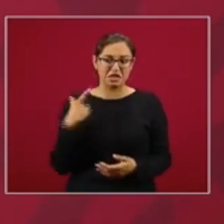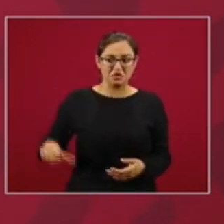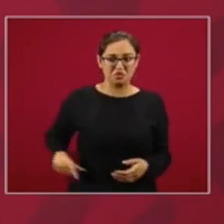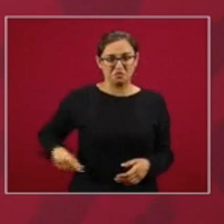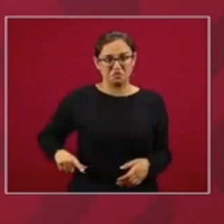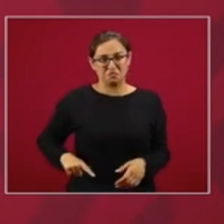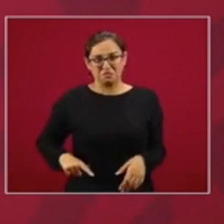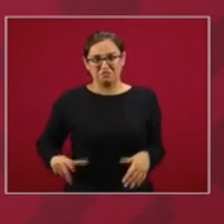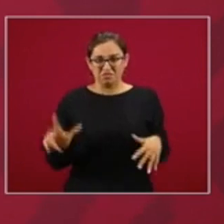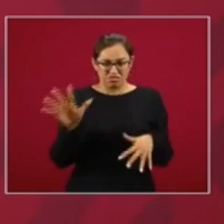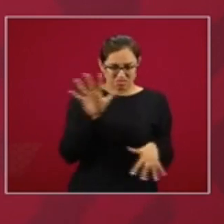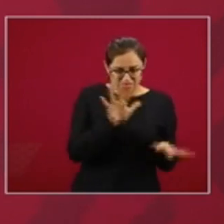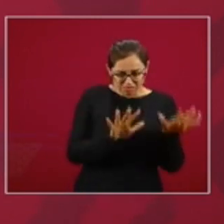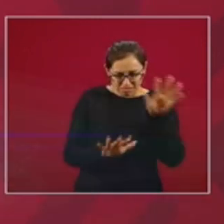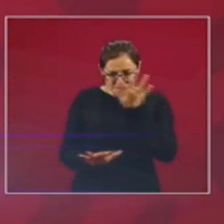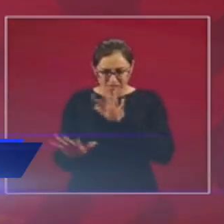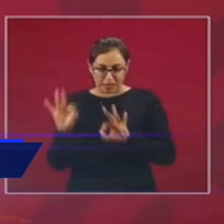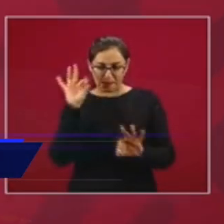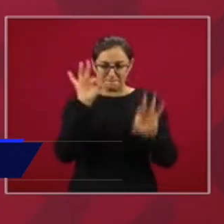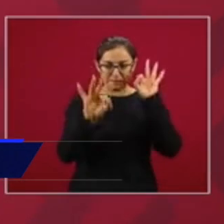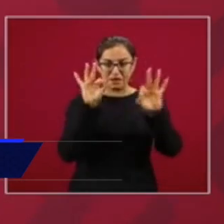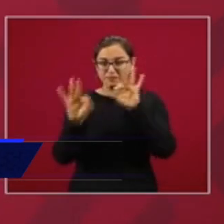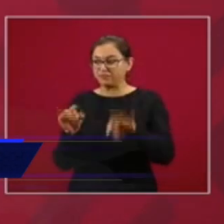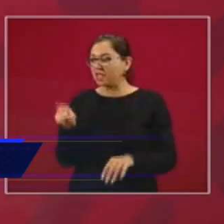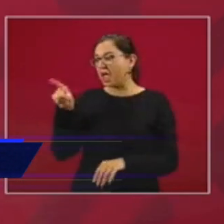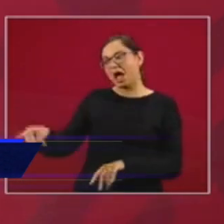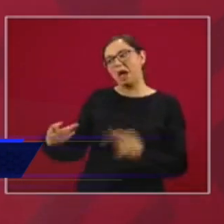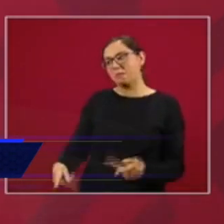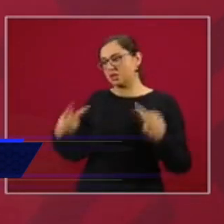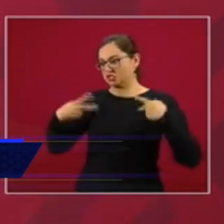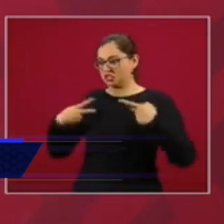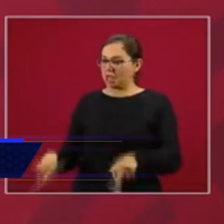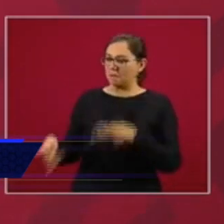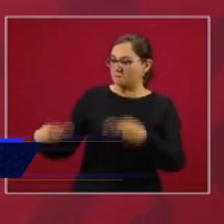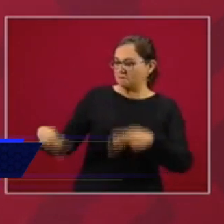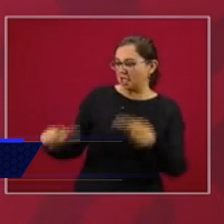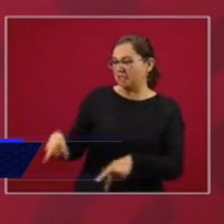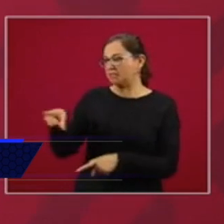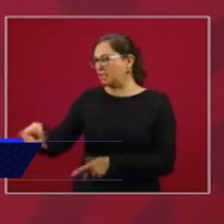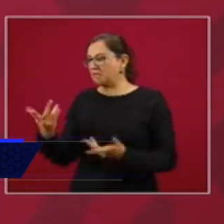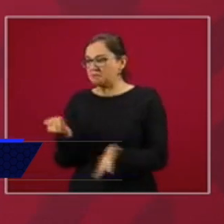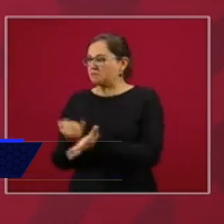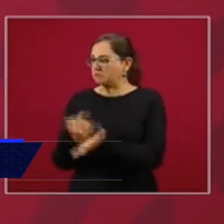comerciante ambulante, al del sector informal,